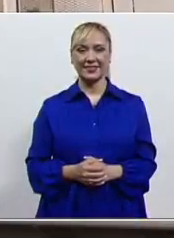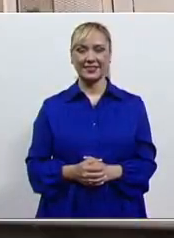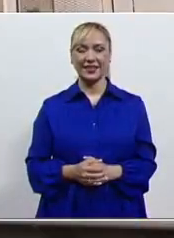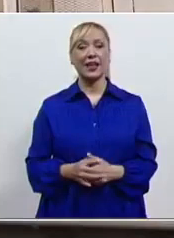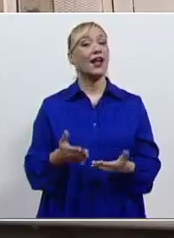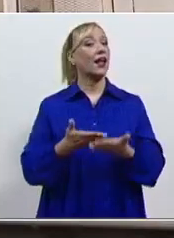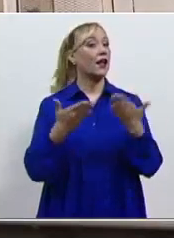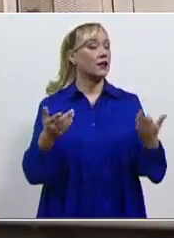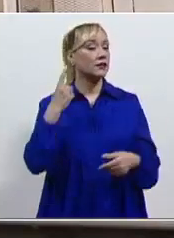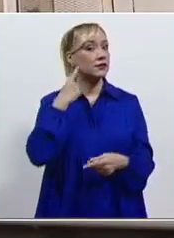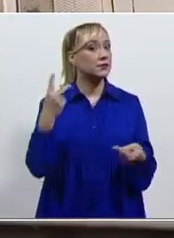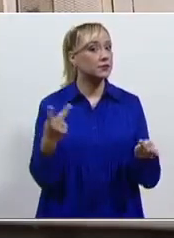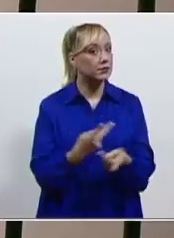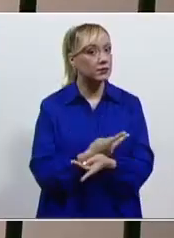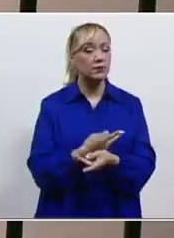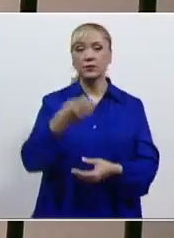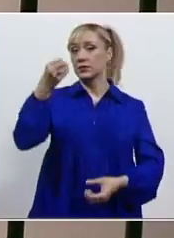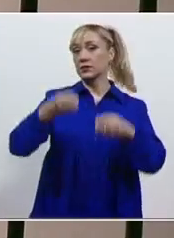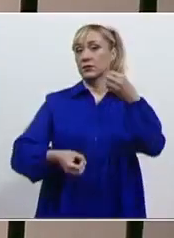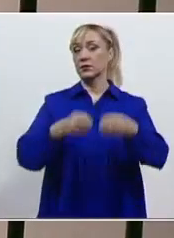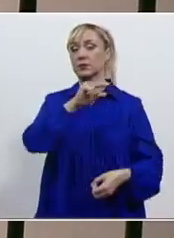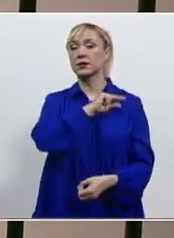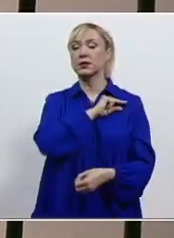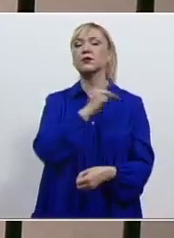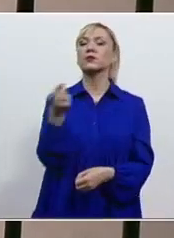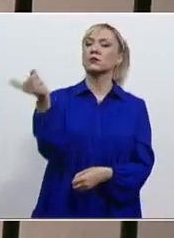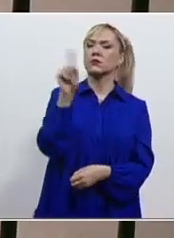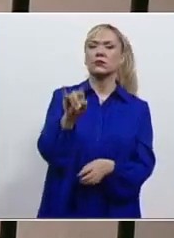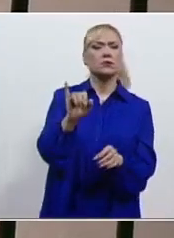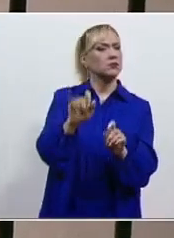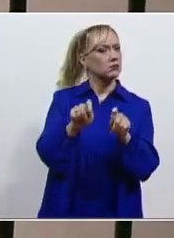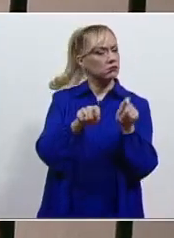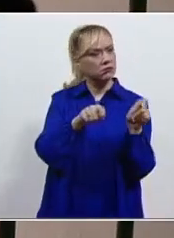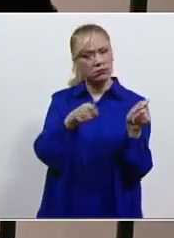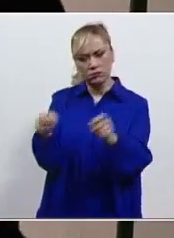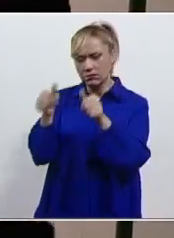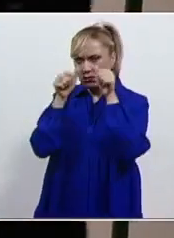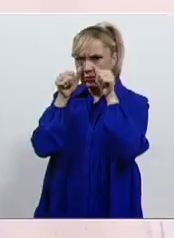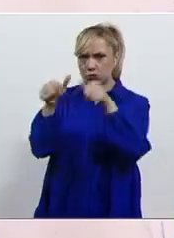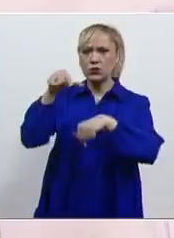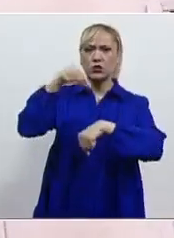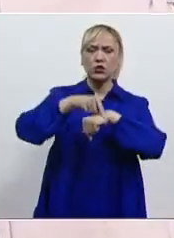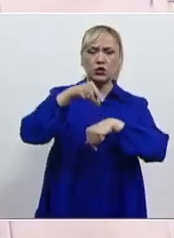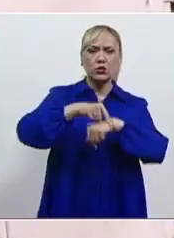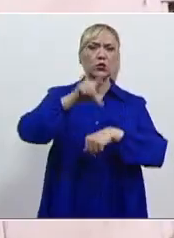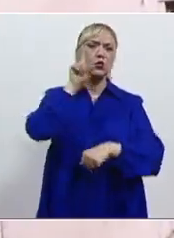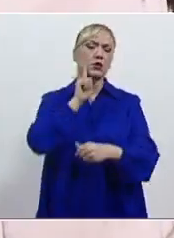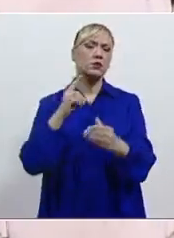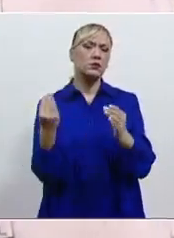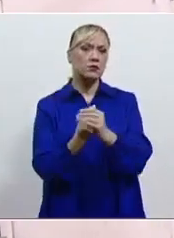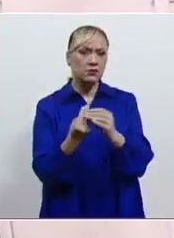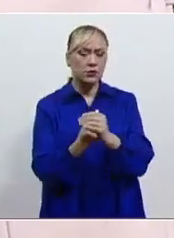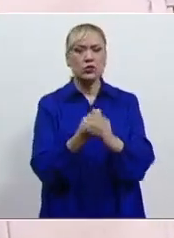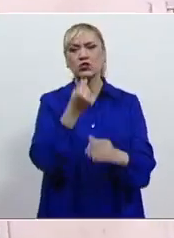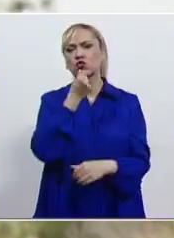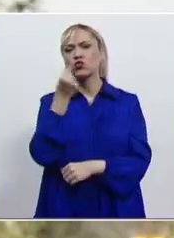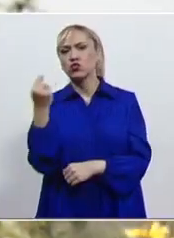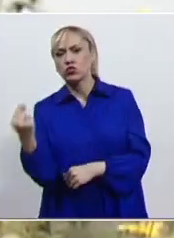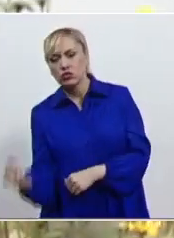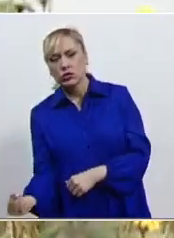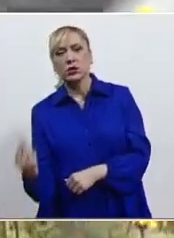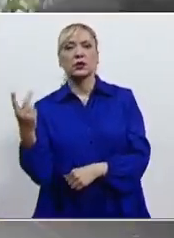Al regresar, Tribunal Colegiado ordena otorgar servicios de salud ginecológica y pediátrica a una interna y su